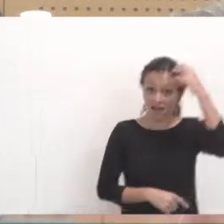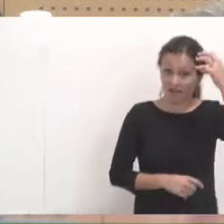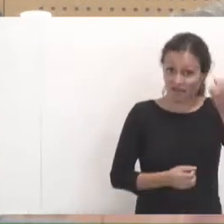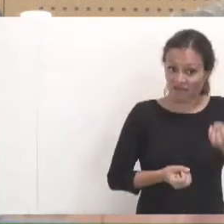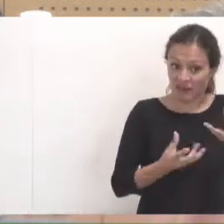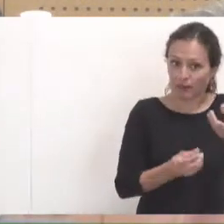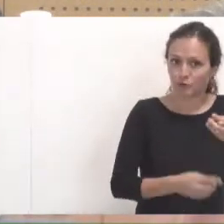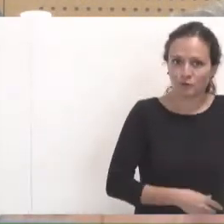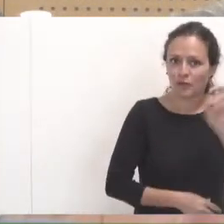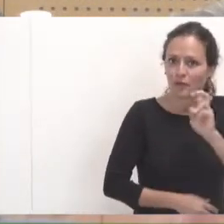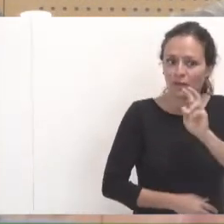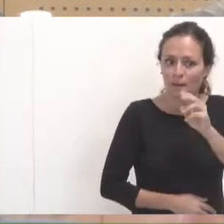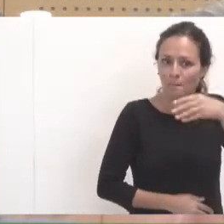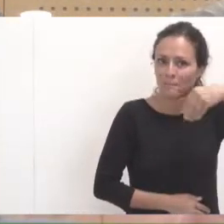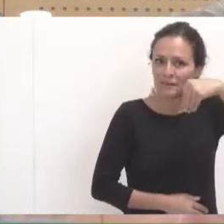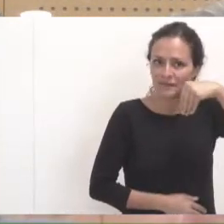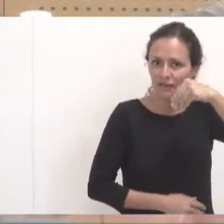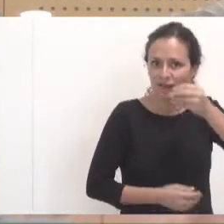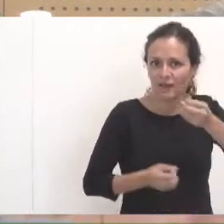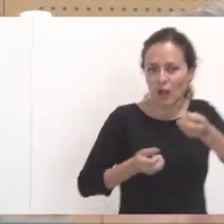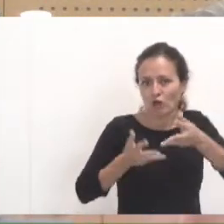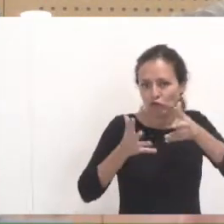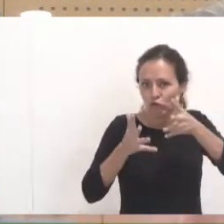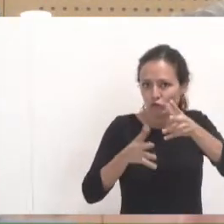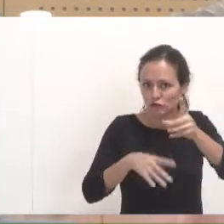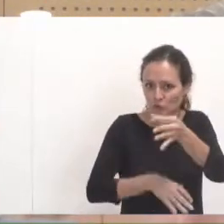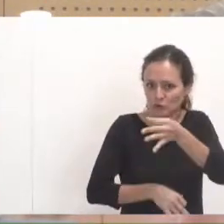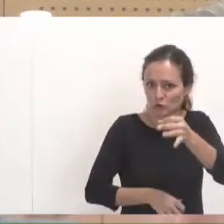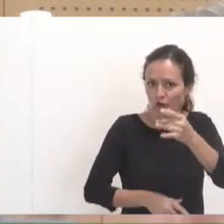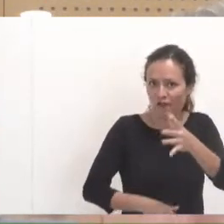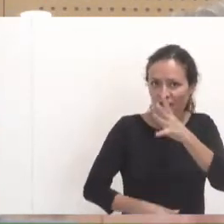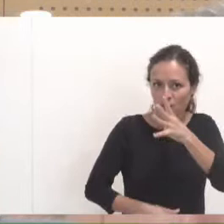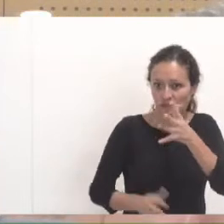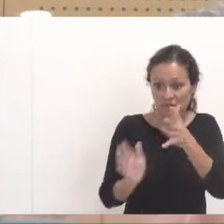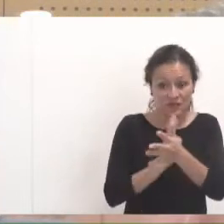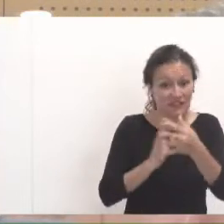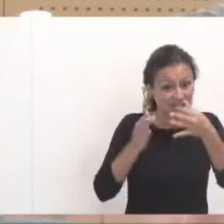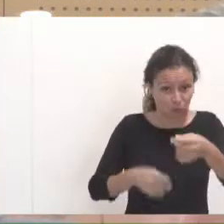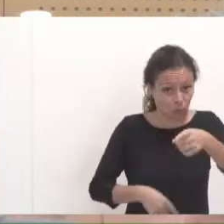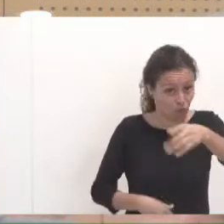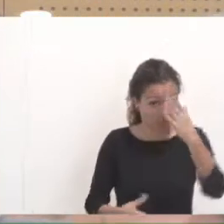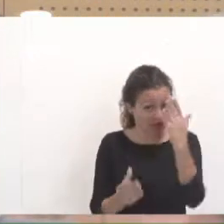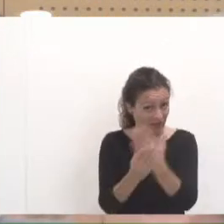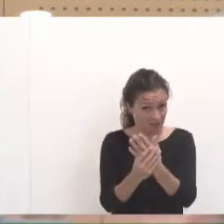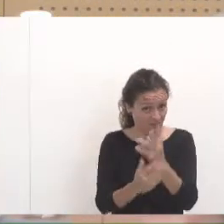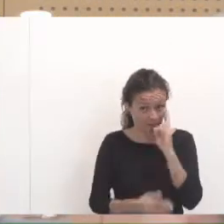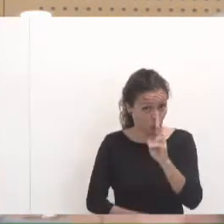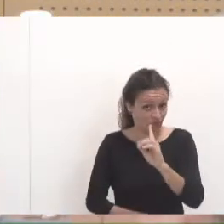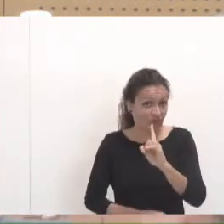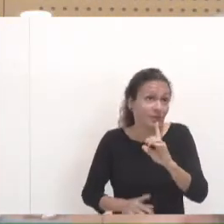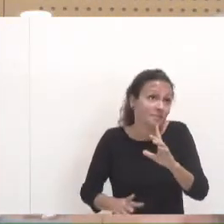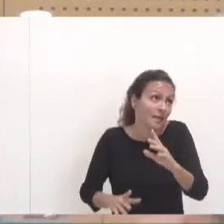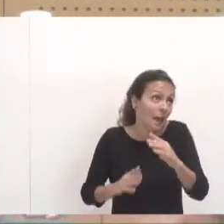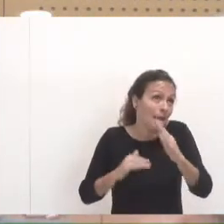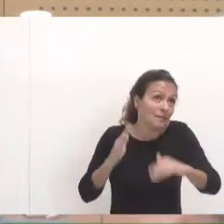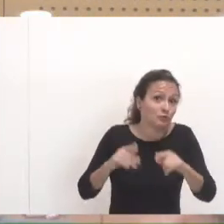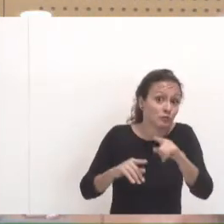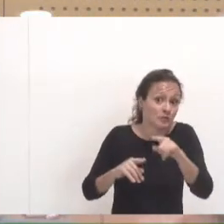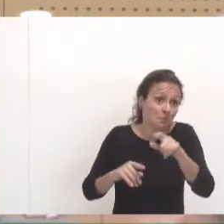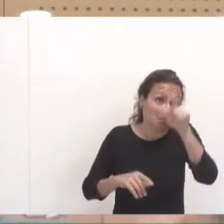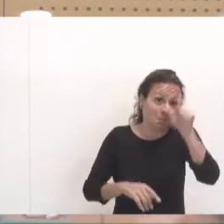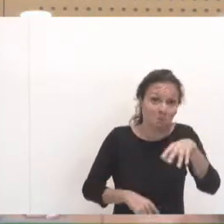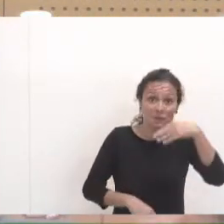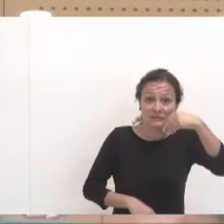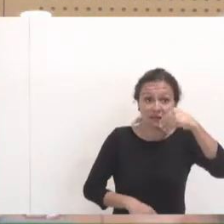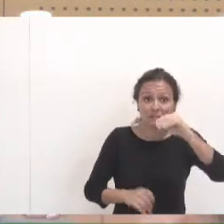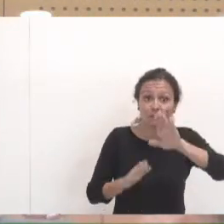Insular de Agua. Por lo tanto, no habrá visto en ese expediente, a no ser que en algún momento ese procedimiento estuviera fuera de la isla del presidente,